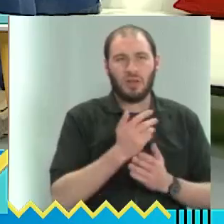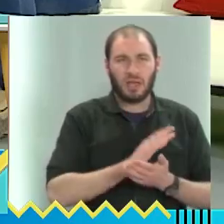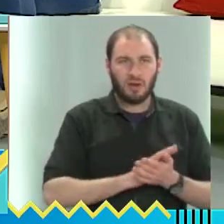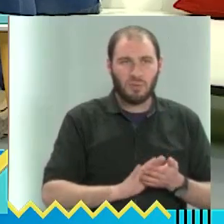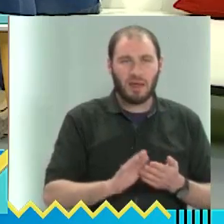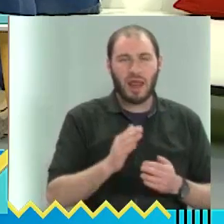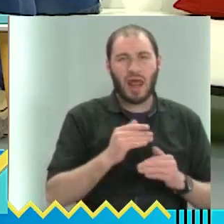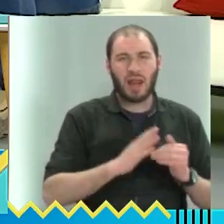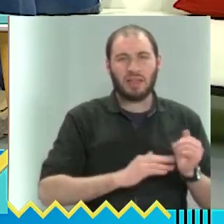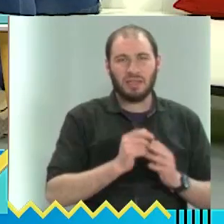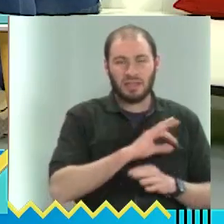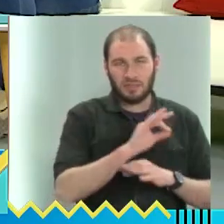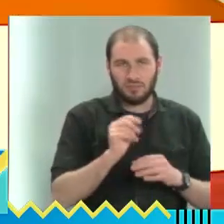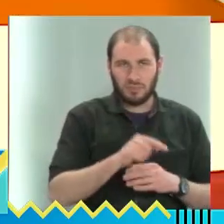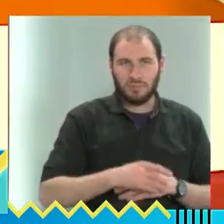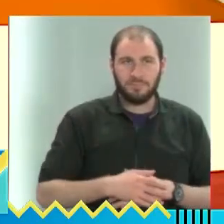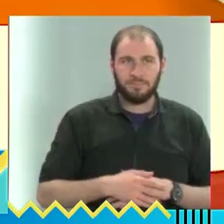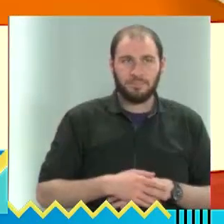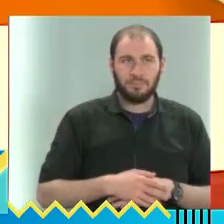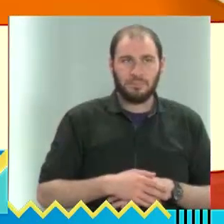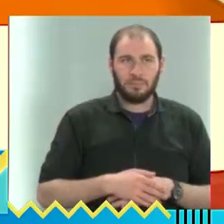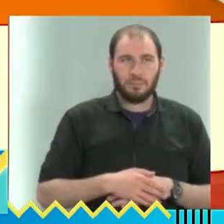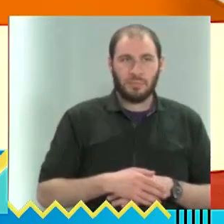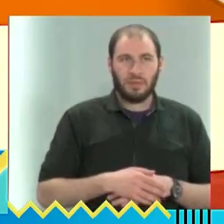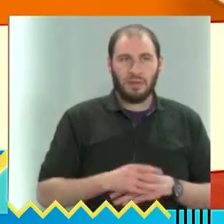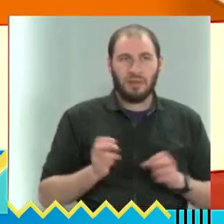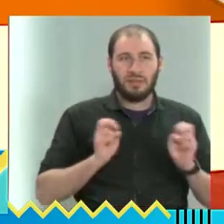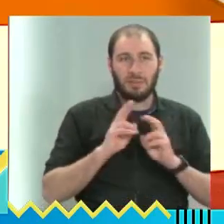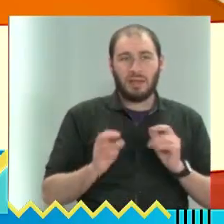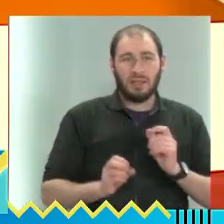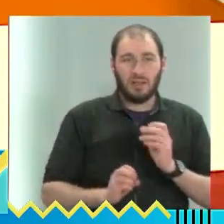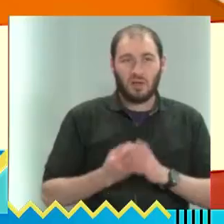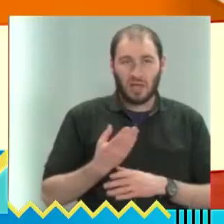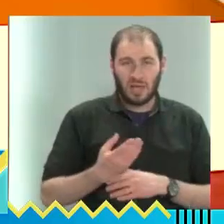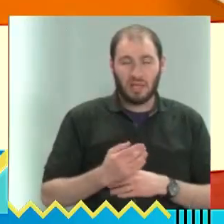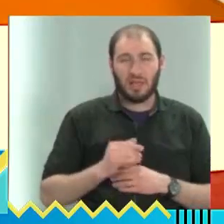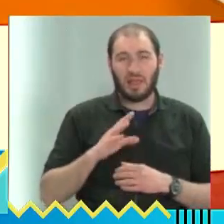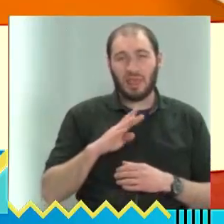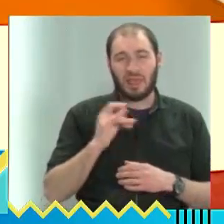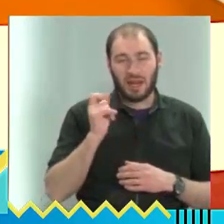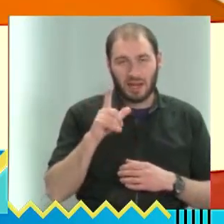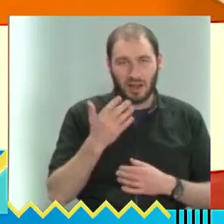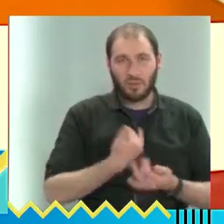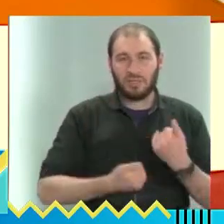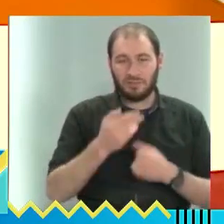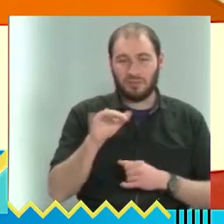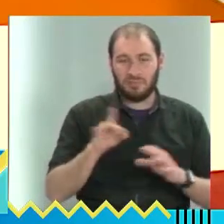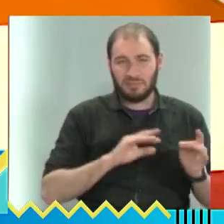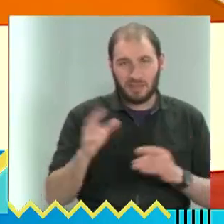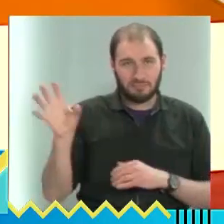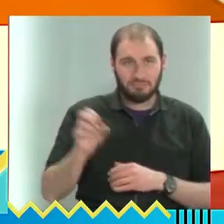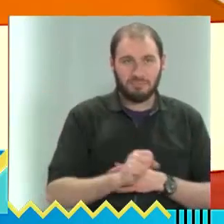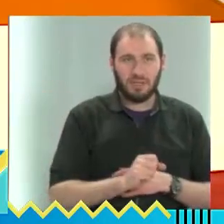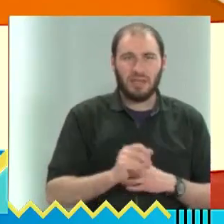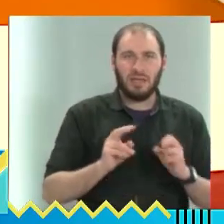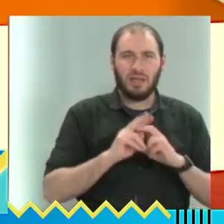a la arquitectura, a esta disciplina? Mira, el tema de las tecnologías, y como decía Daniel con los invitados que se han traído, el